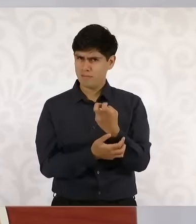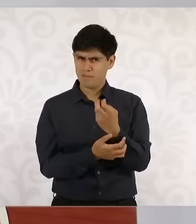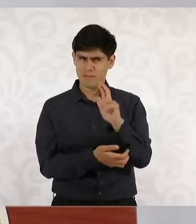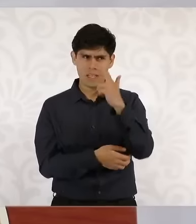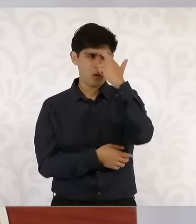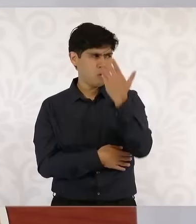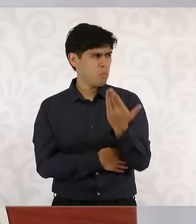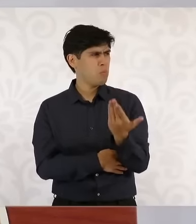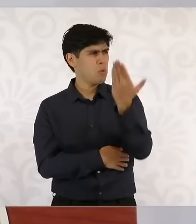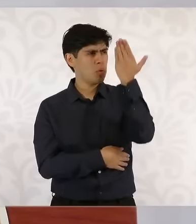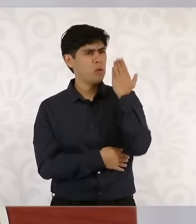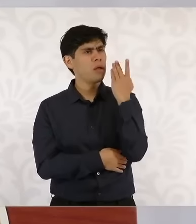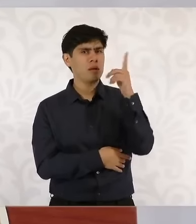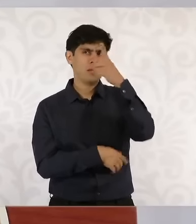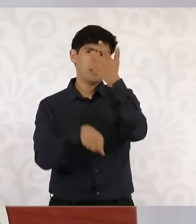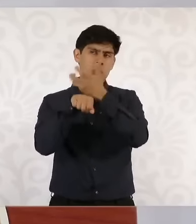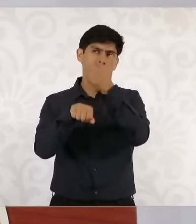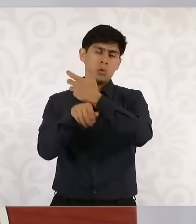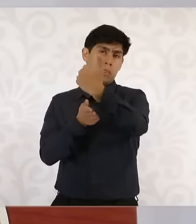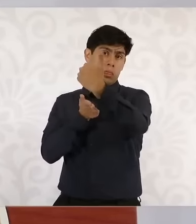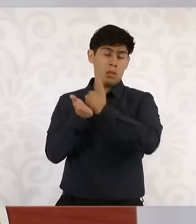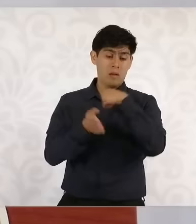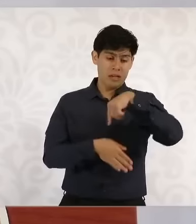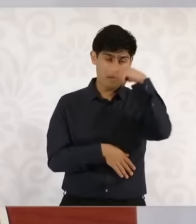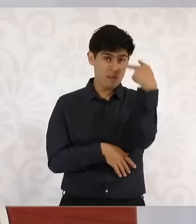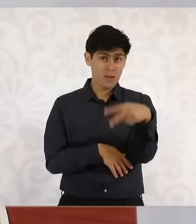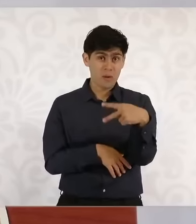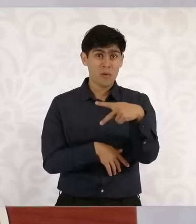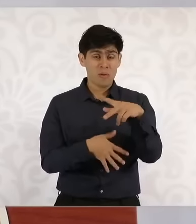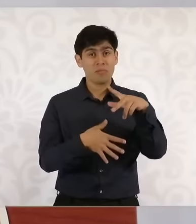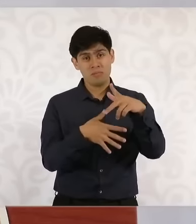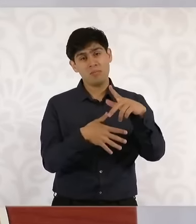que Estados Unidos intervino México se llevó la mitad del territorio,